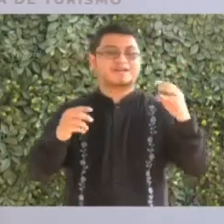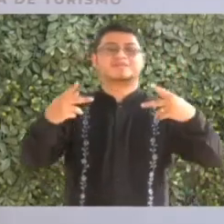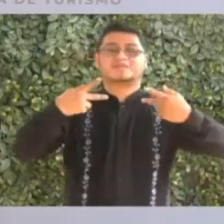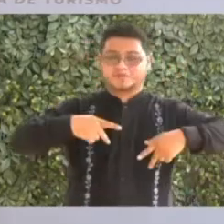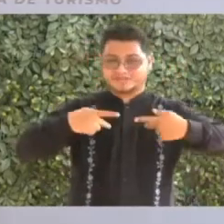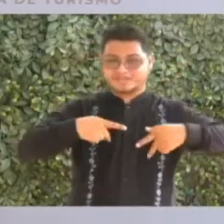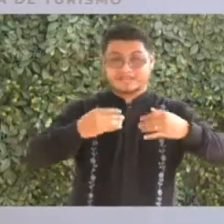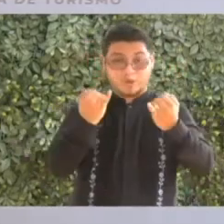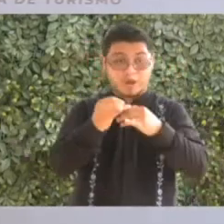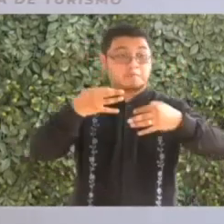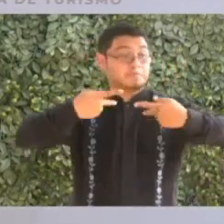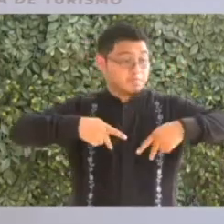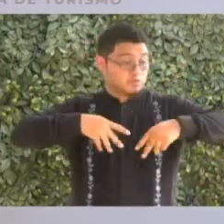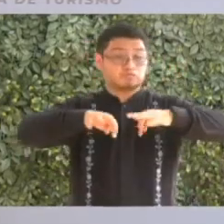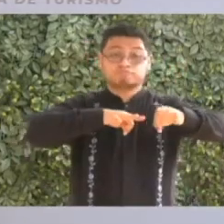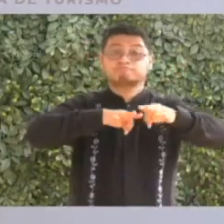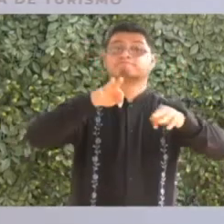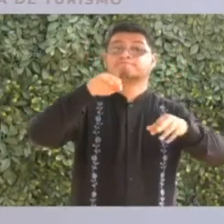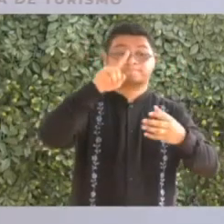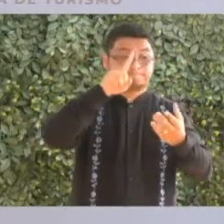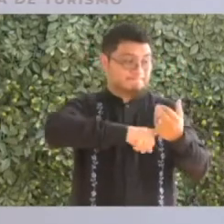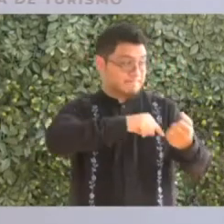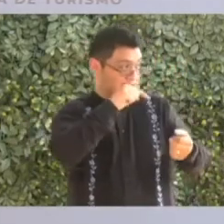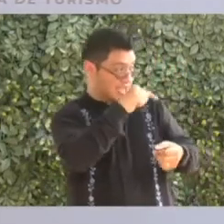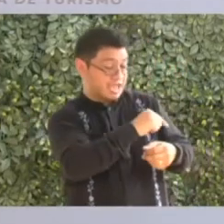los trabajadores electricistas.